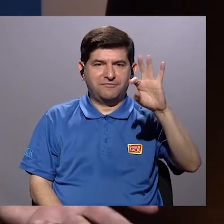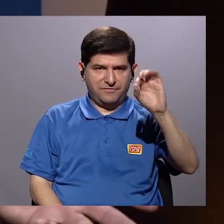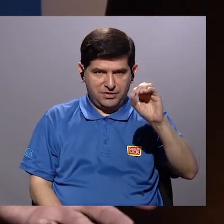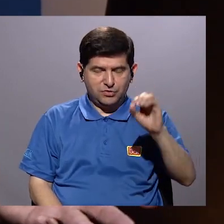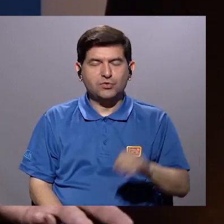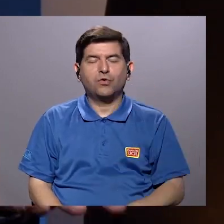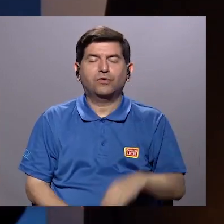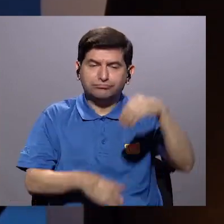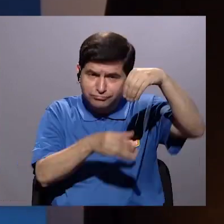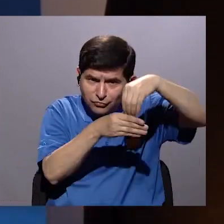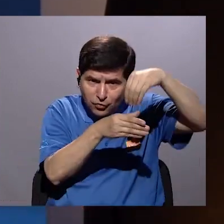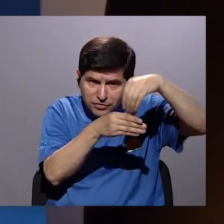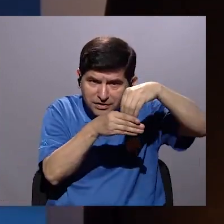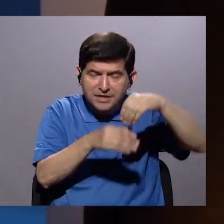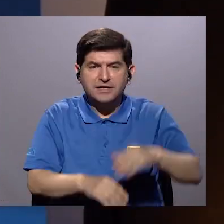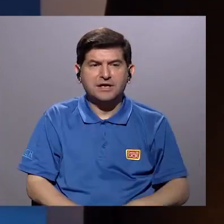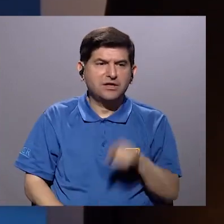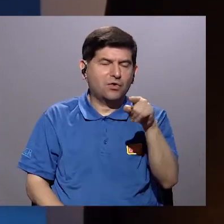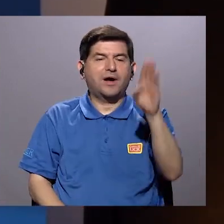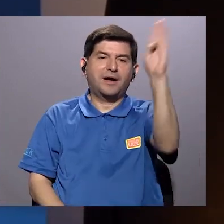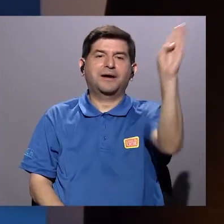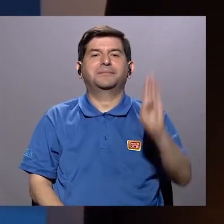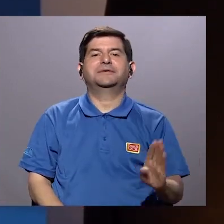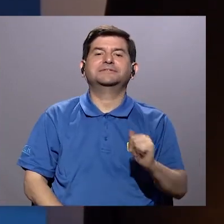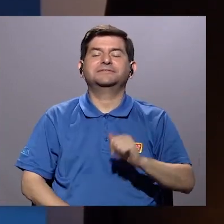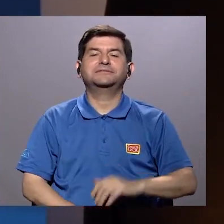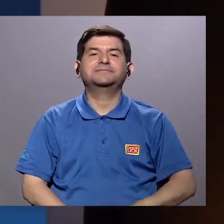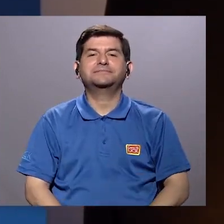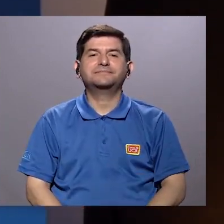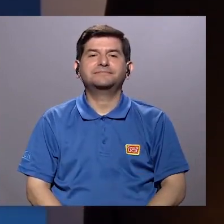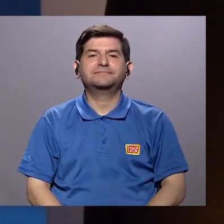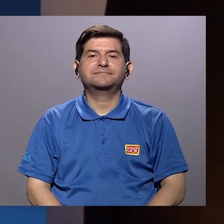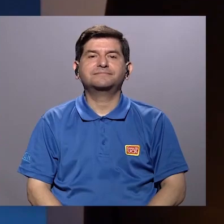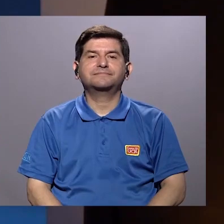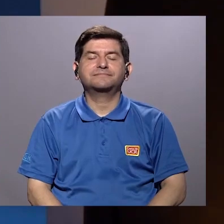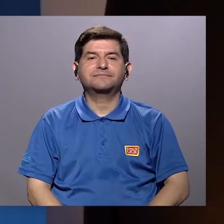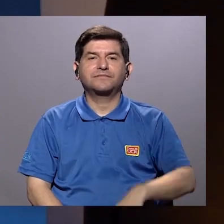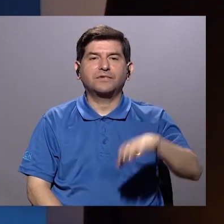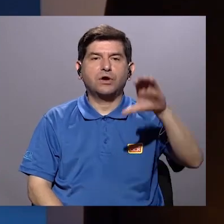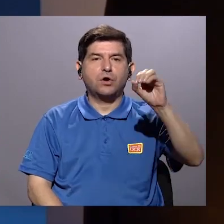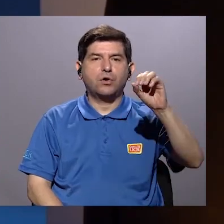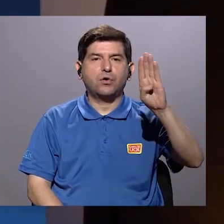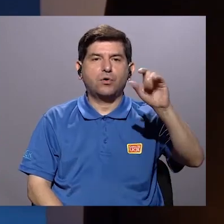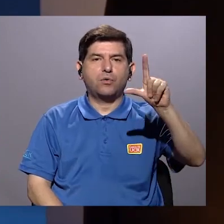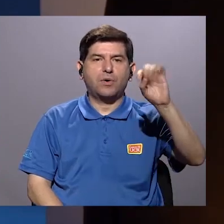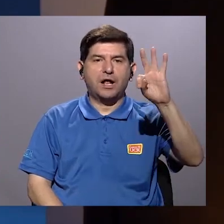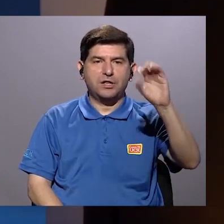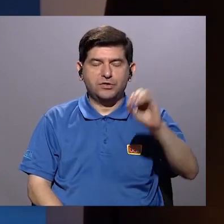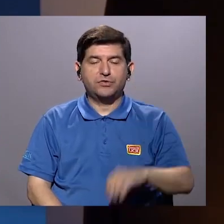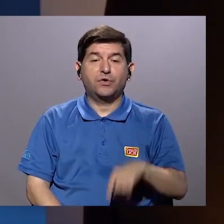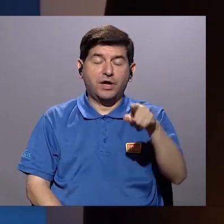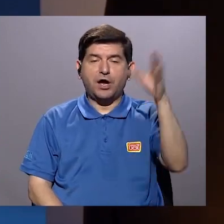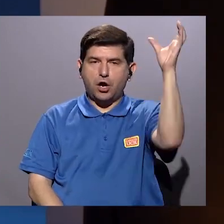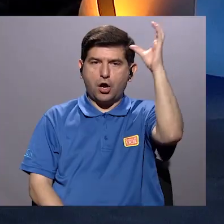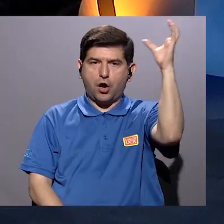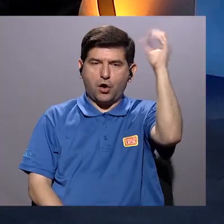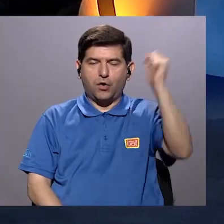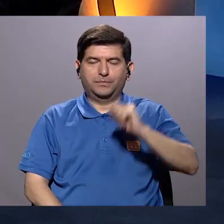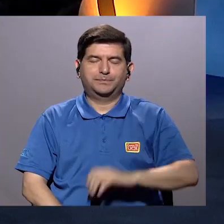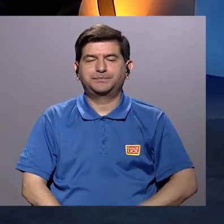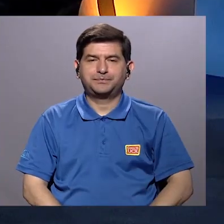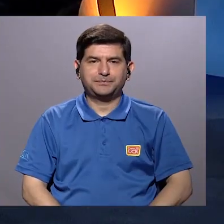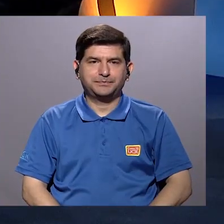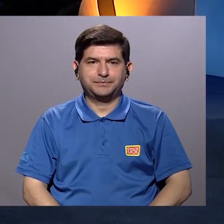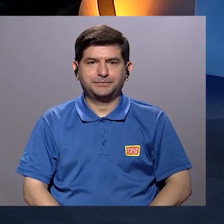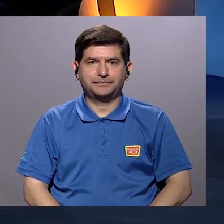ion litio, está en Brasil. Y el cobalto en la República Democrática del Congo, ¿verdad?